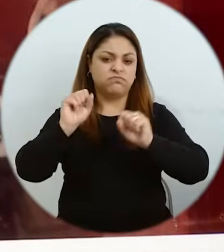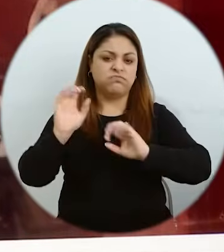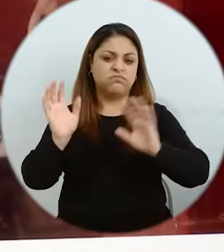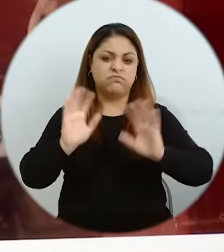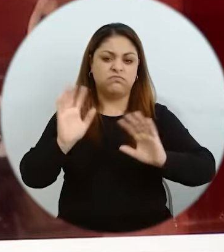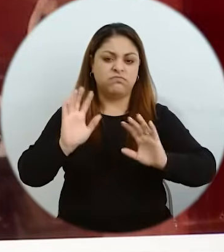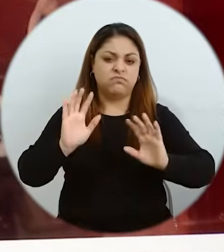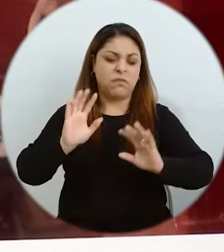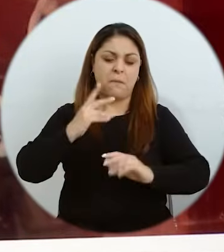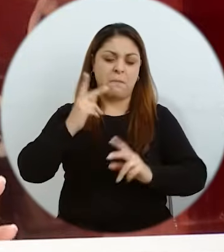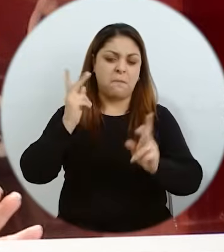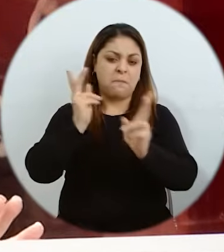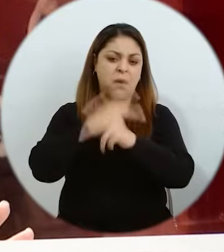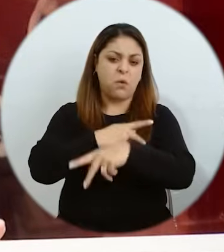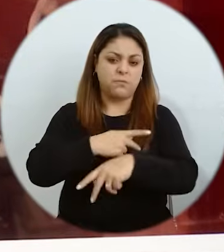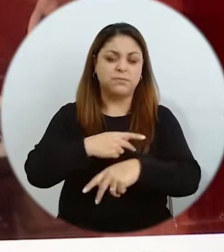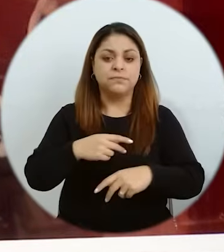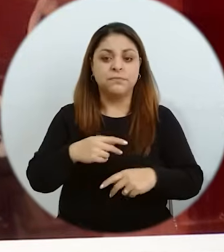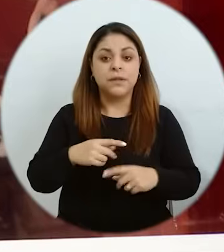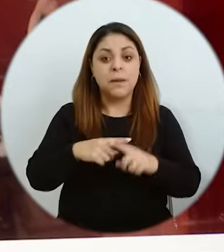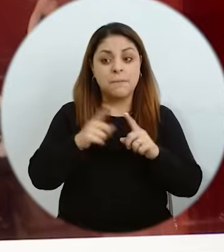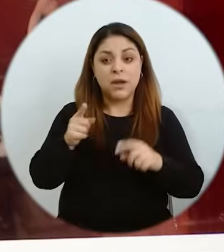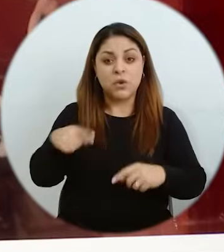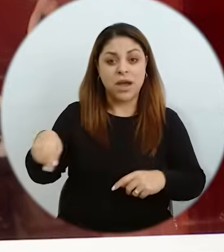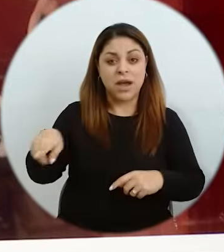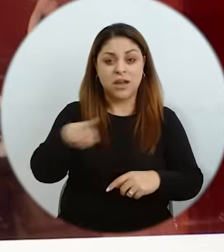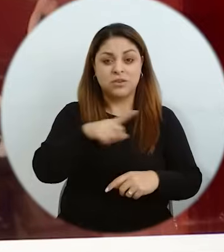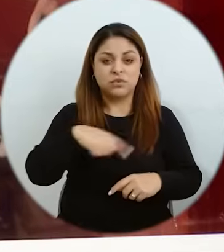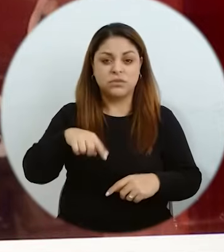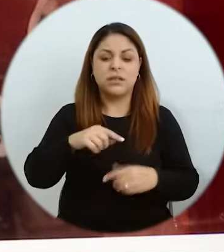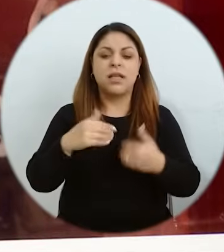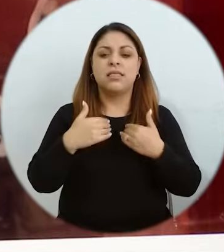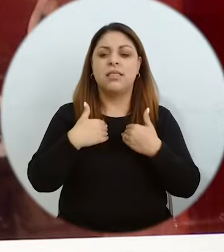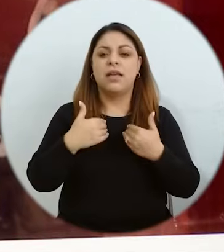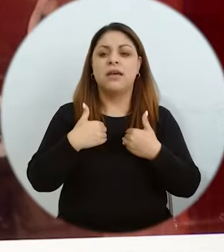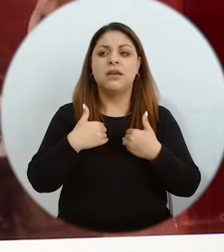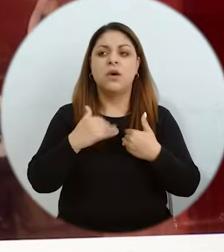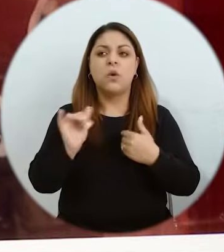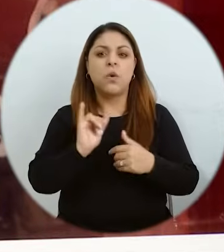de los jueces y juezas. Ahora, todos estos tienen una reserva de